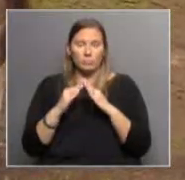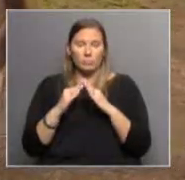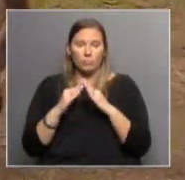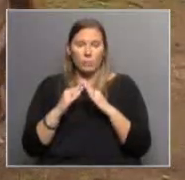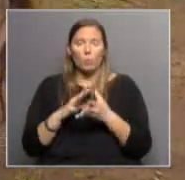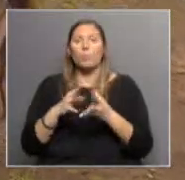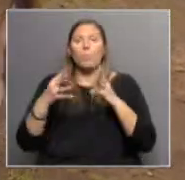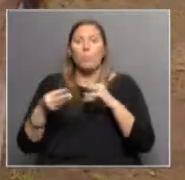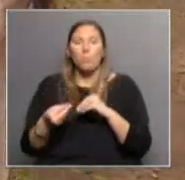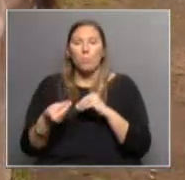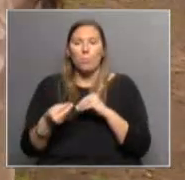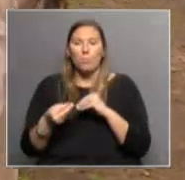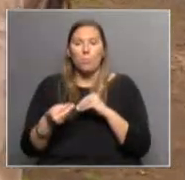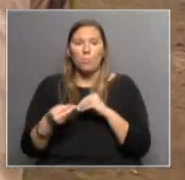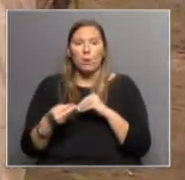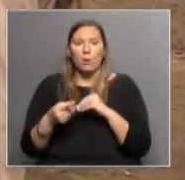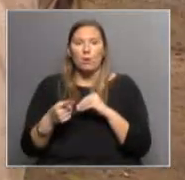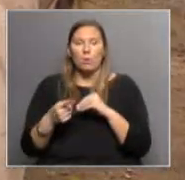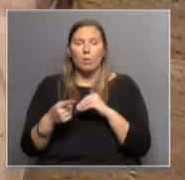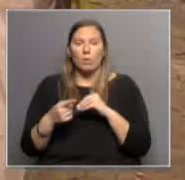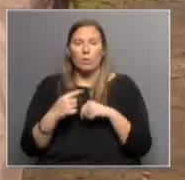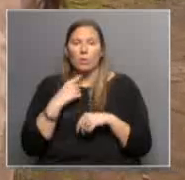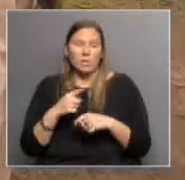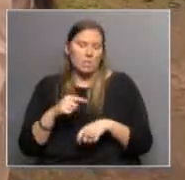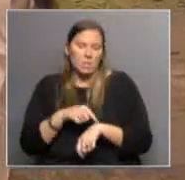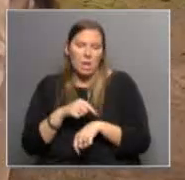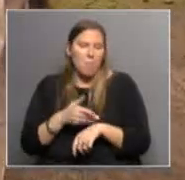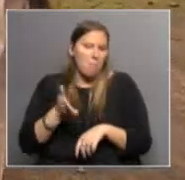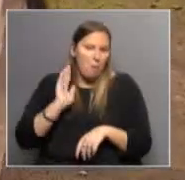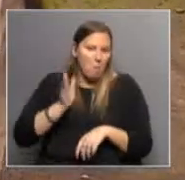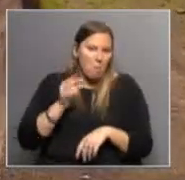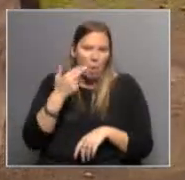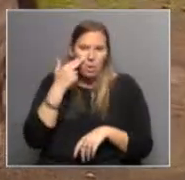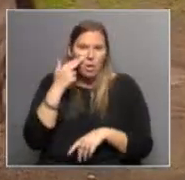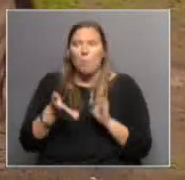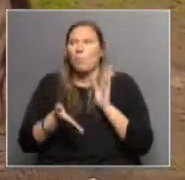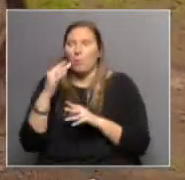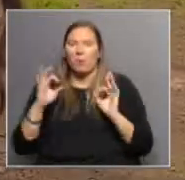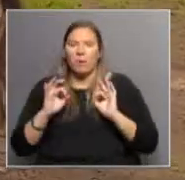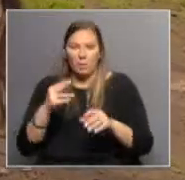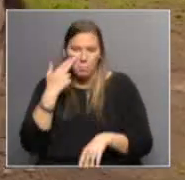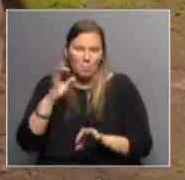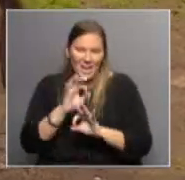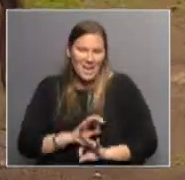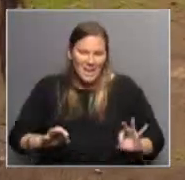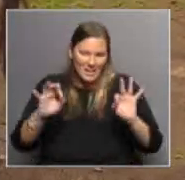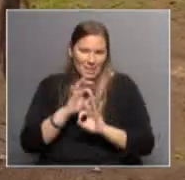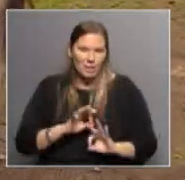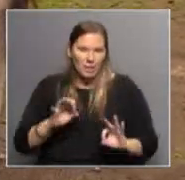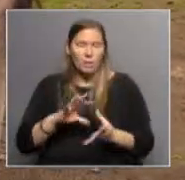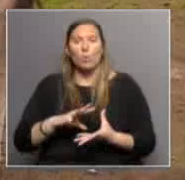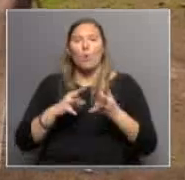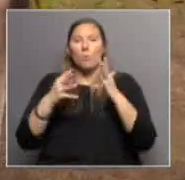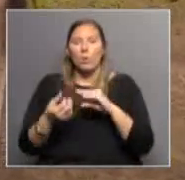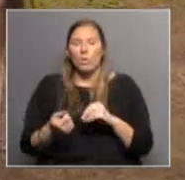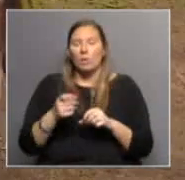con un modelo también que sea sustentable a través del tiempo y que no tengamos problemas cuando nos vayamos de vacaciones y nada, sino que, bueno, es como un modelo